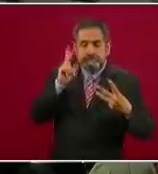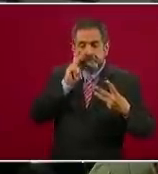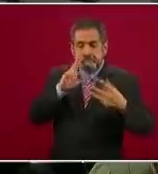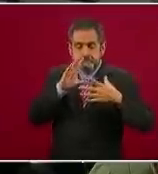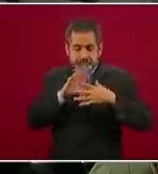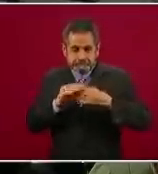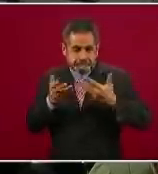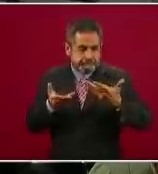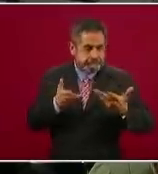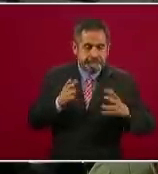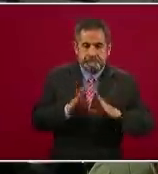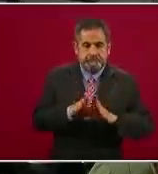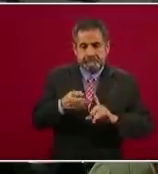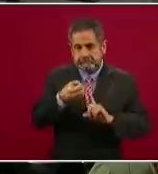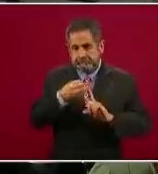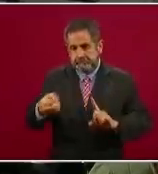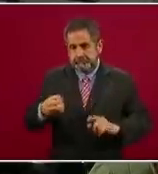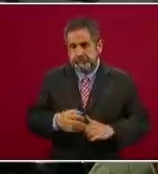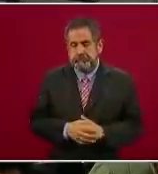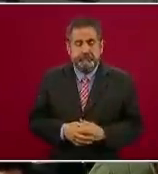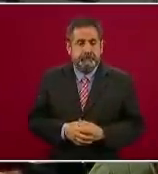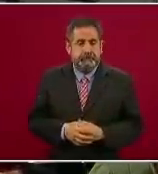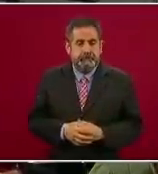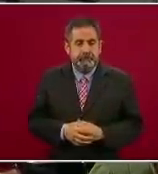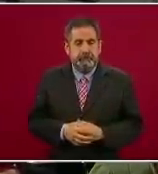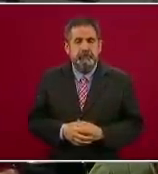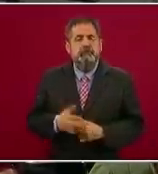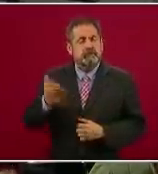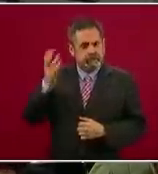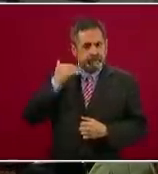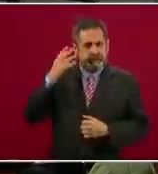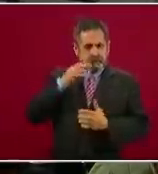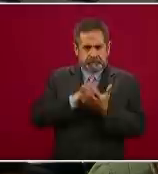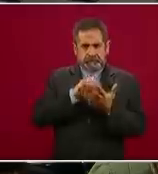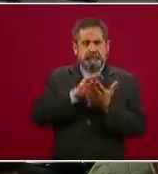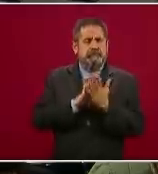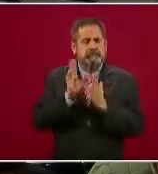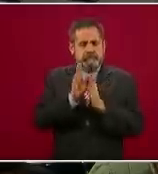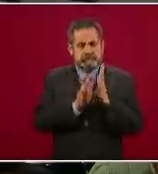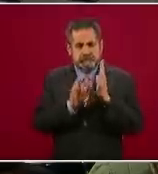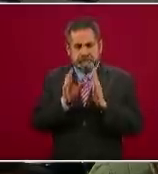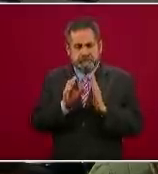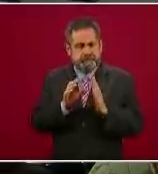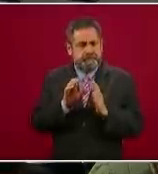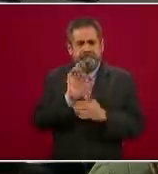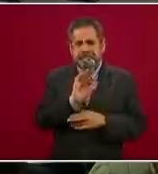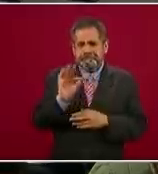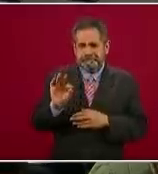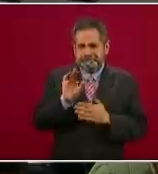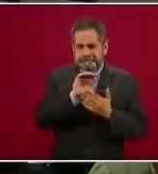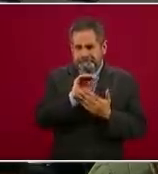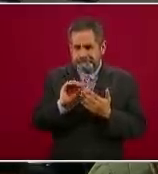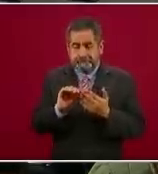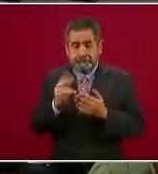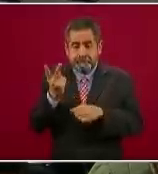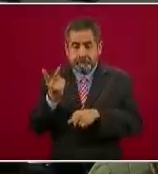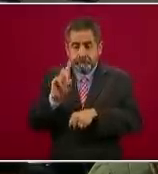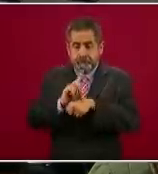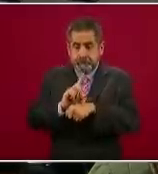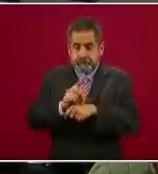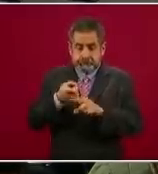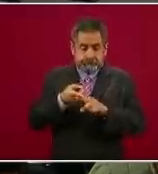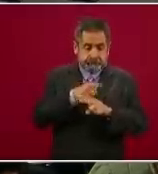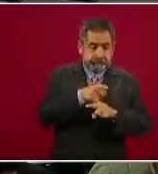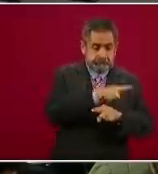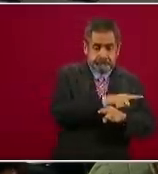preparación. Como esto lo habíamos planeado nosotros, ya estaba calendarizada y empezó 2 días antes, justo de la detección del